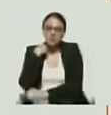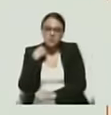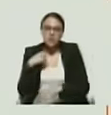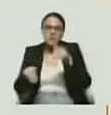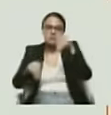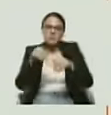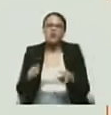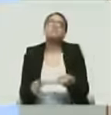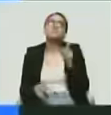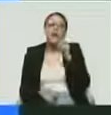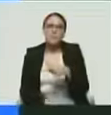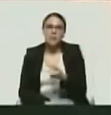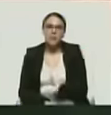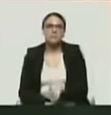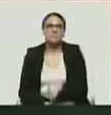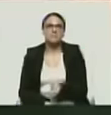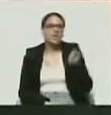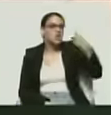Viva.